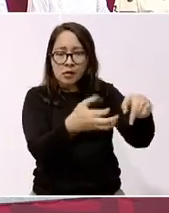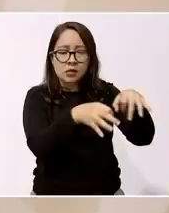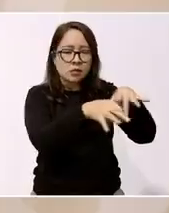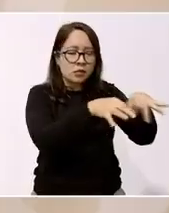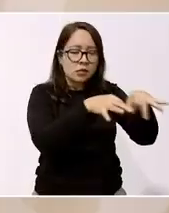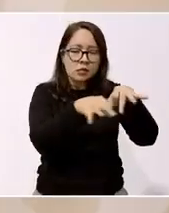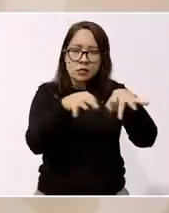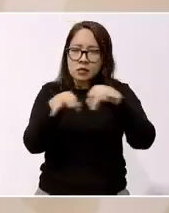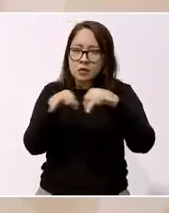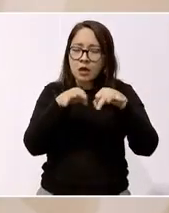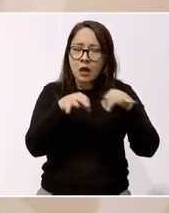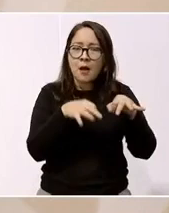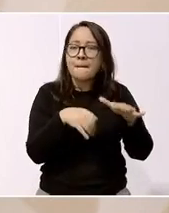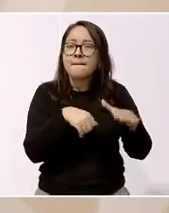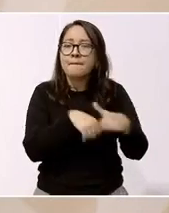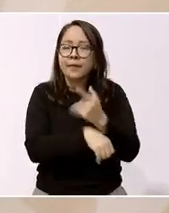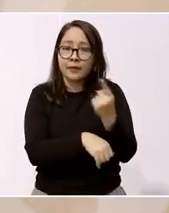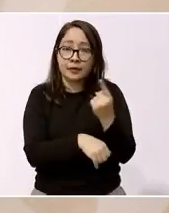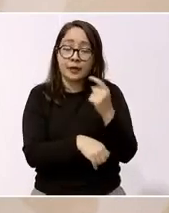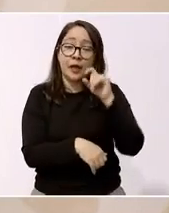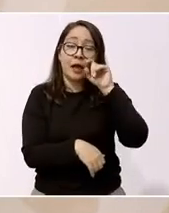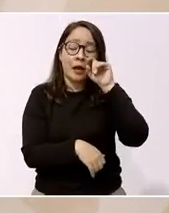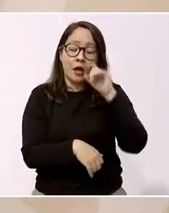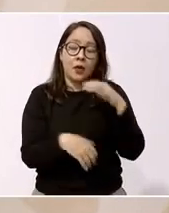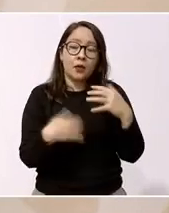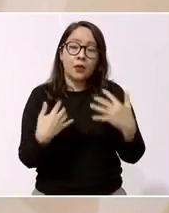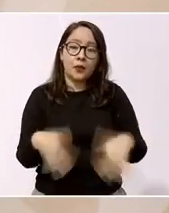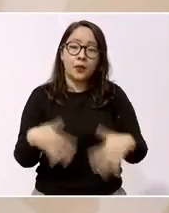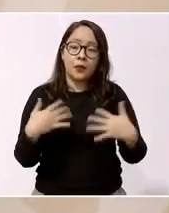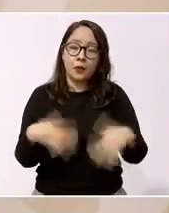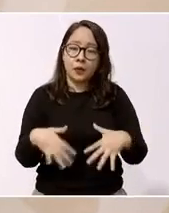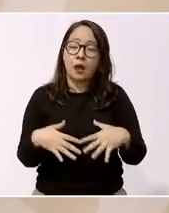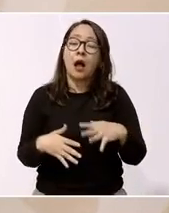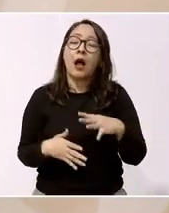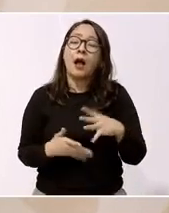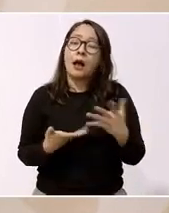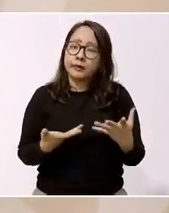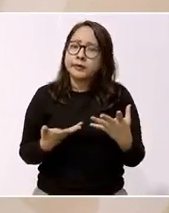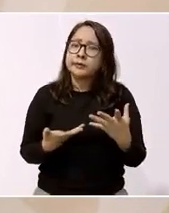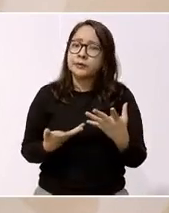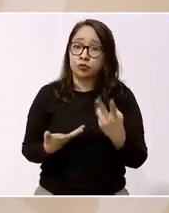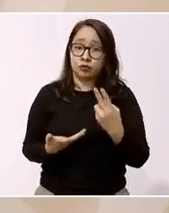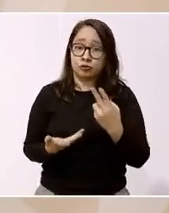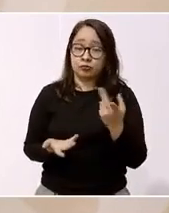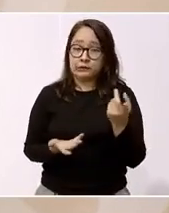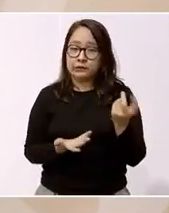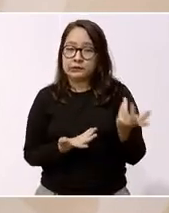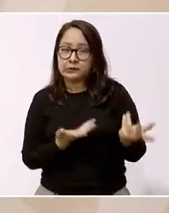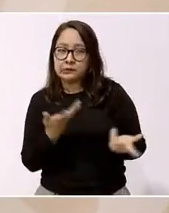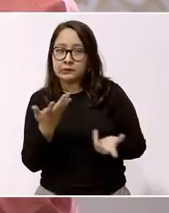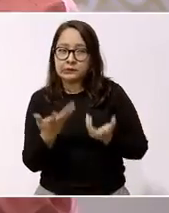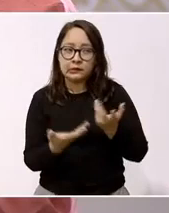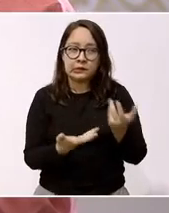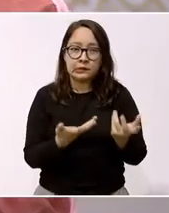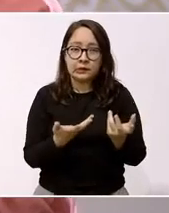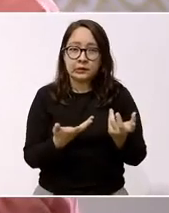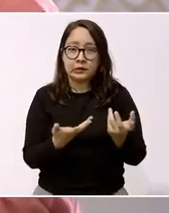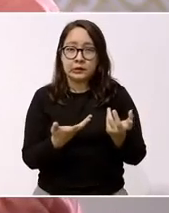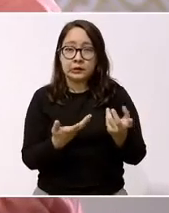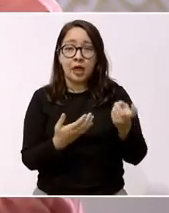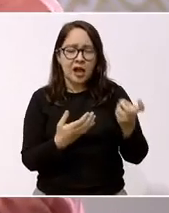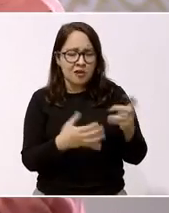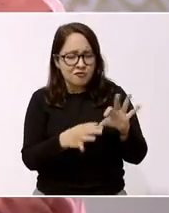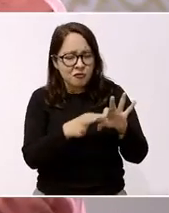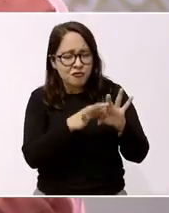Porque afortunadamente también no se ha logrado el